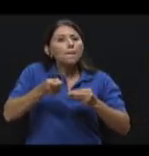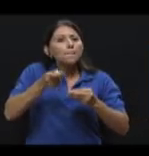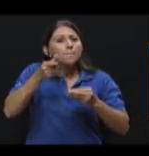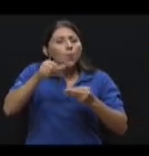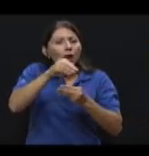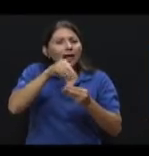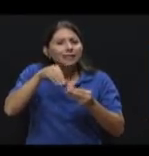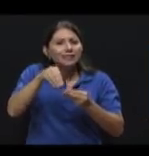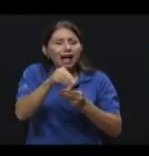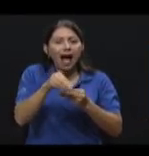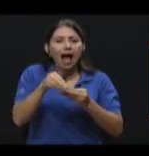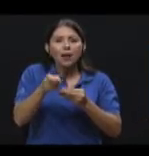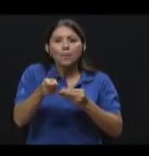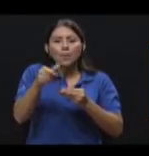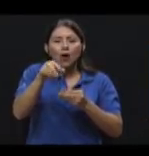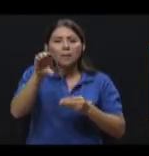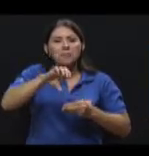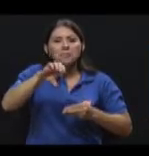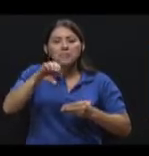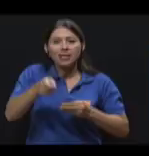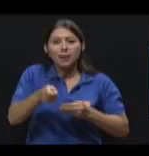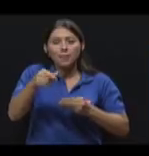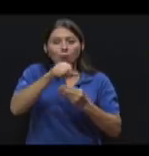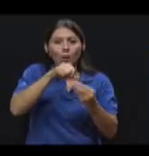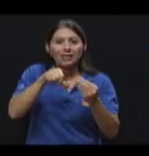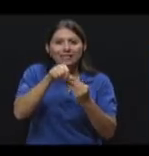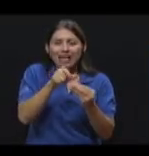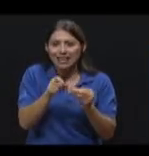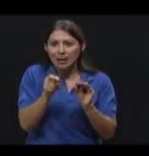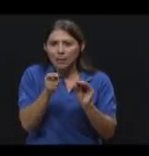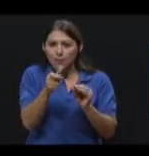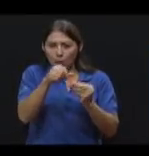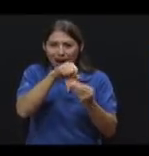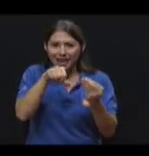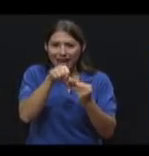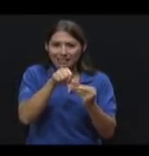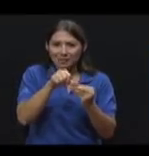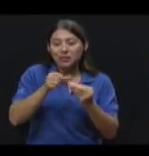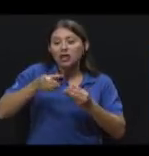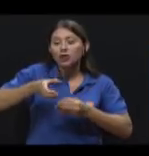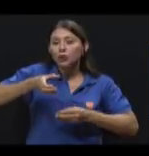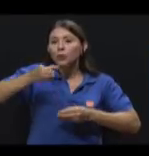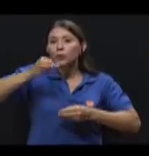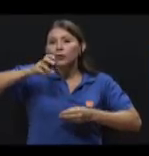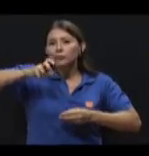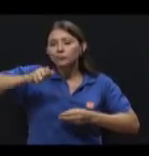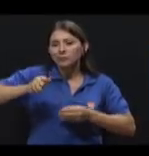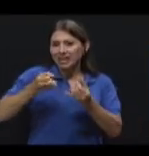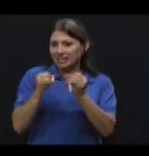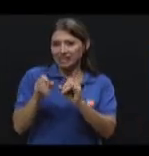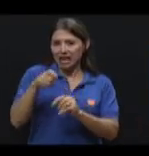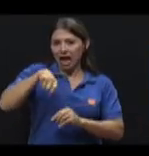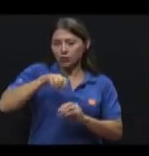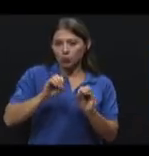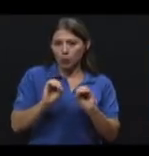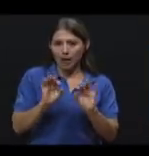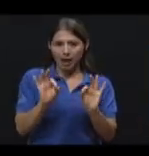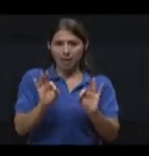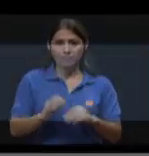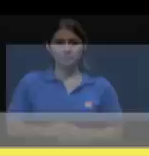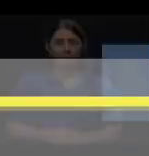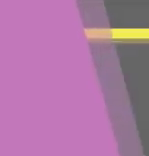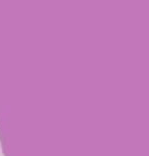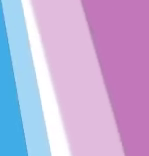pimienta y aceite y queso bajo en grasa y un vaso de limonada sin azúcar o endulzado según recomendación